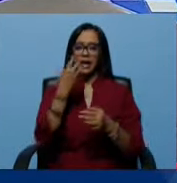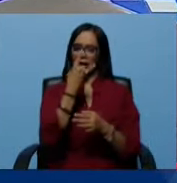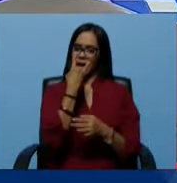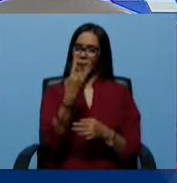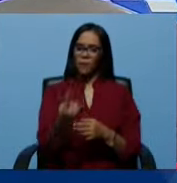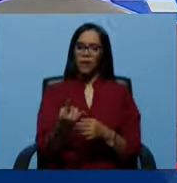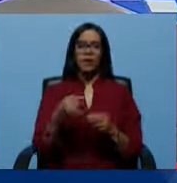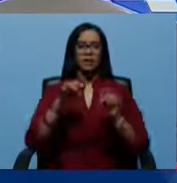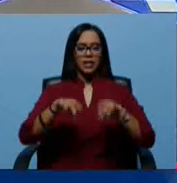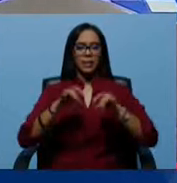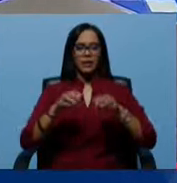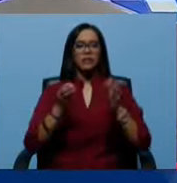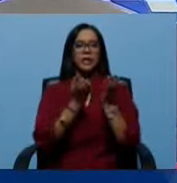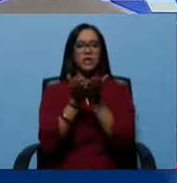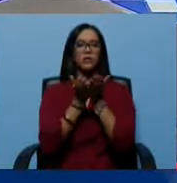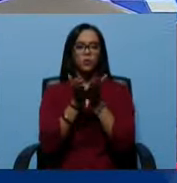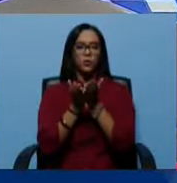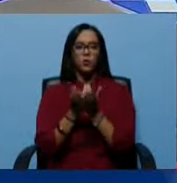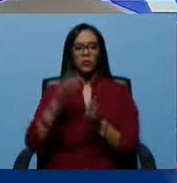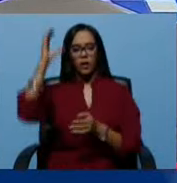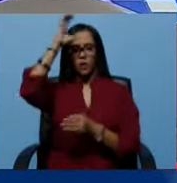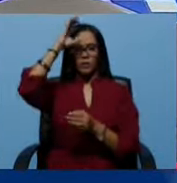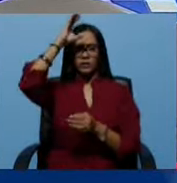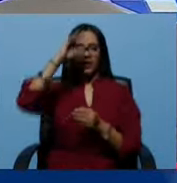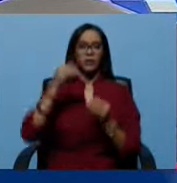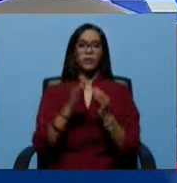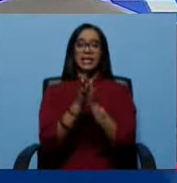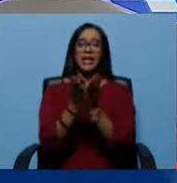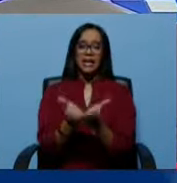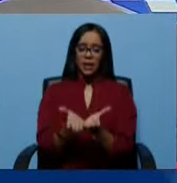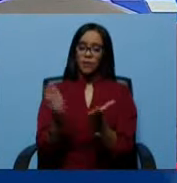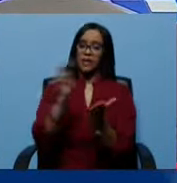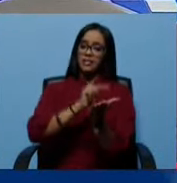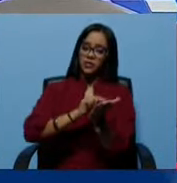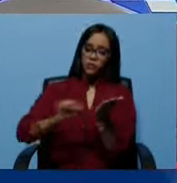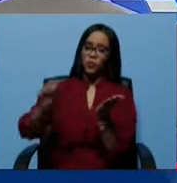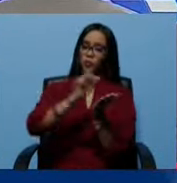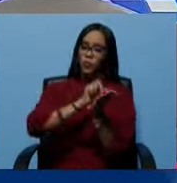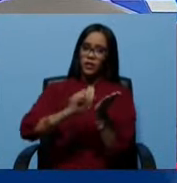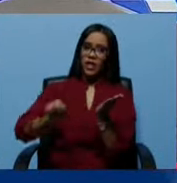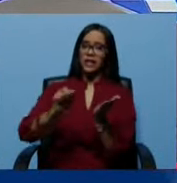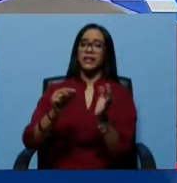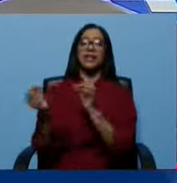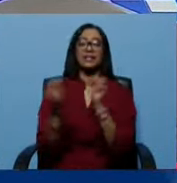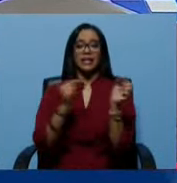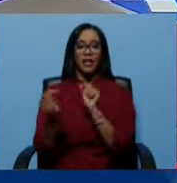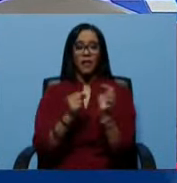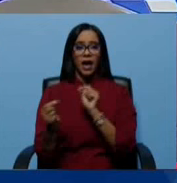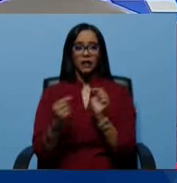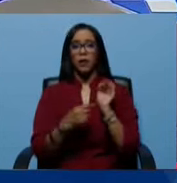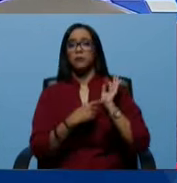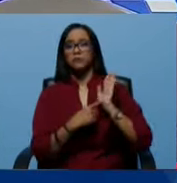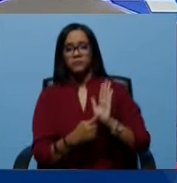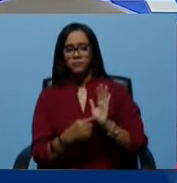del estudio, del conocimiento, del libro, que se subraya, que se debate,